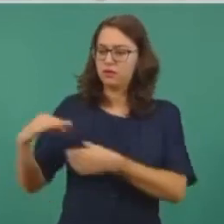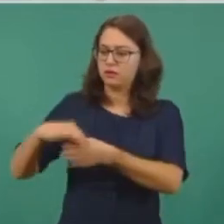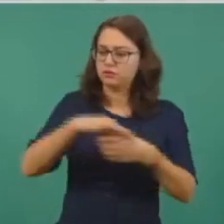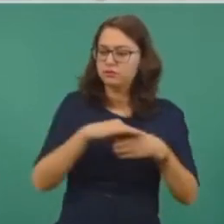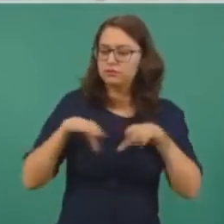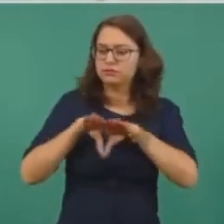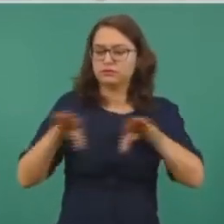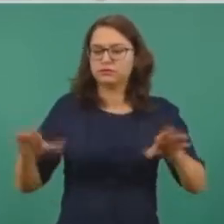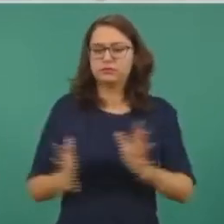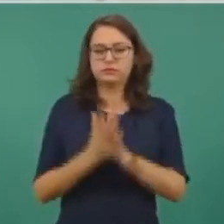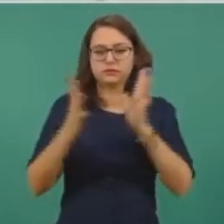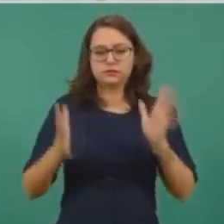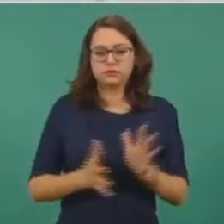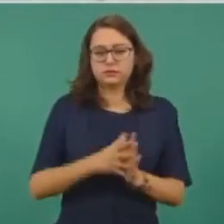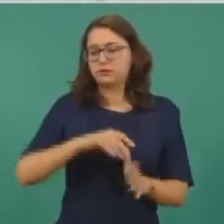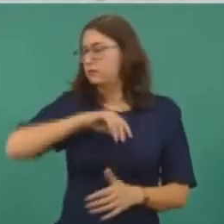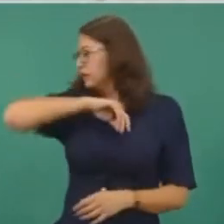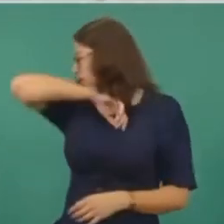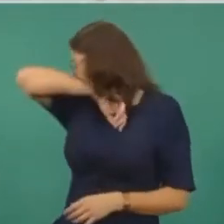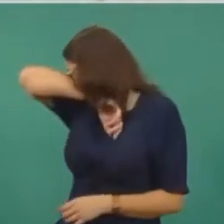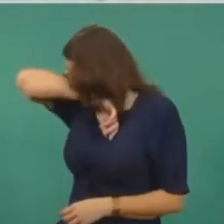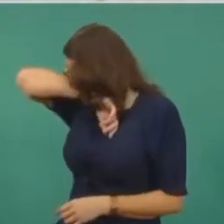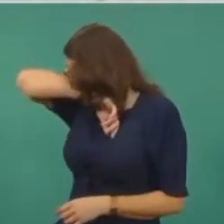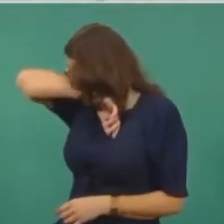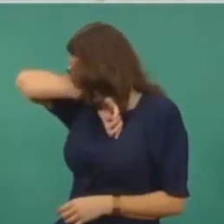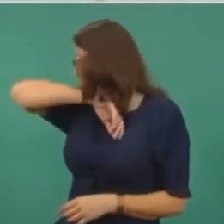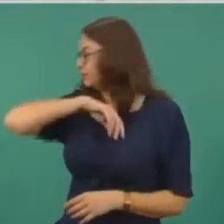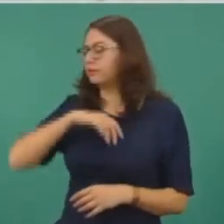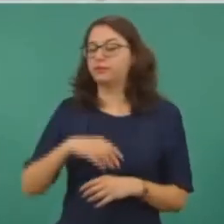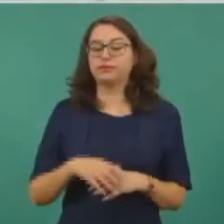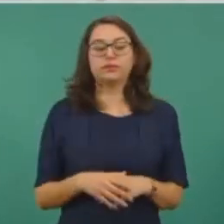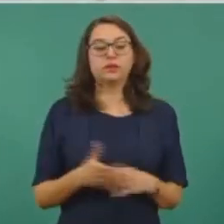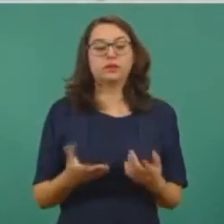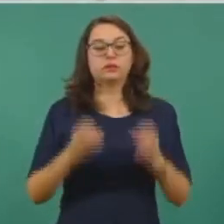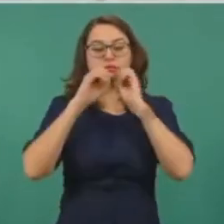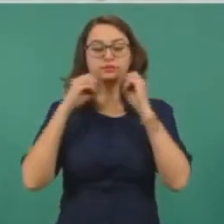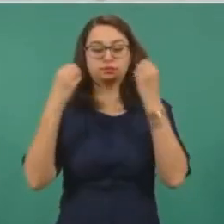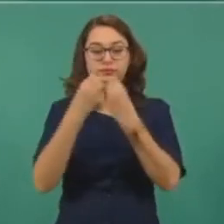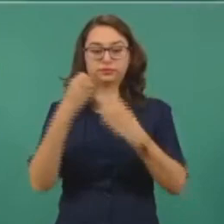las organizaciones empresariales lo mismo.